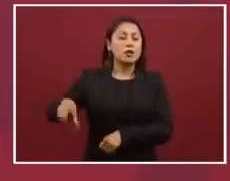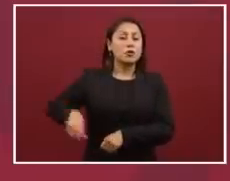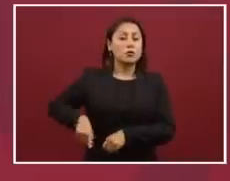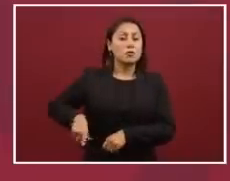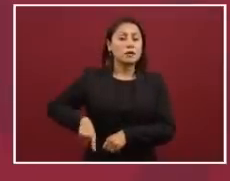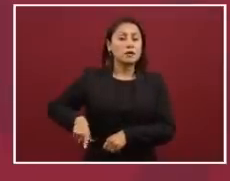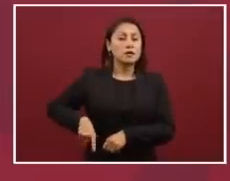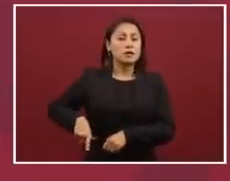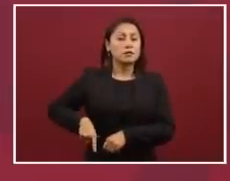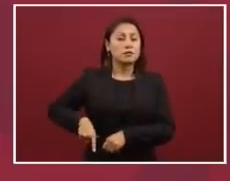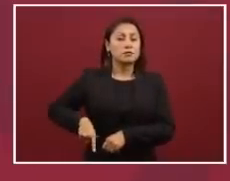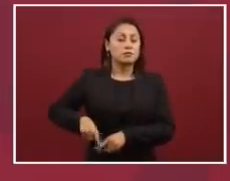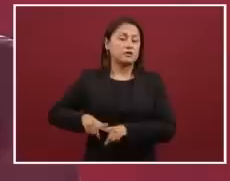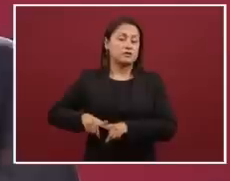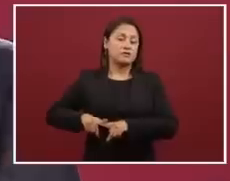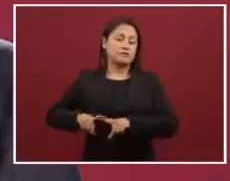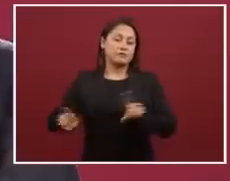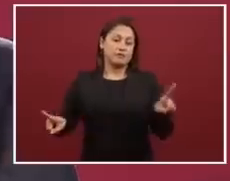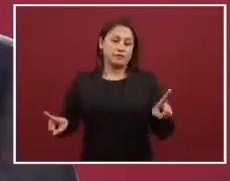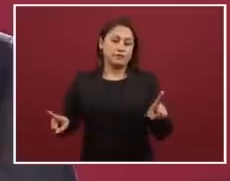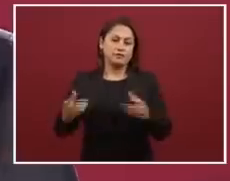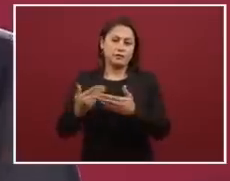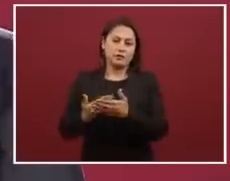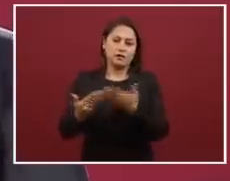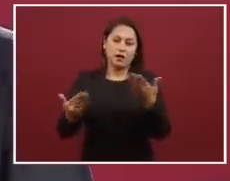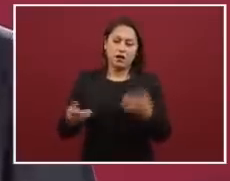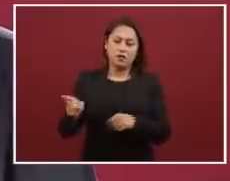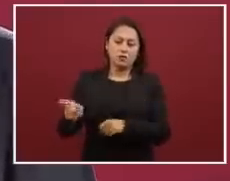García. Llevaba mucho tiempo.